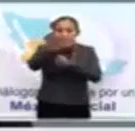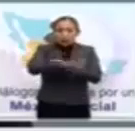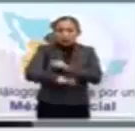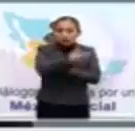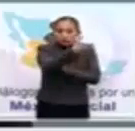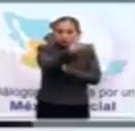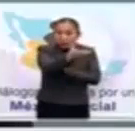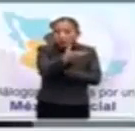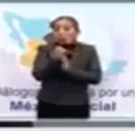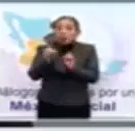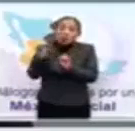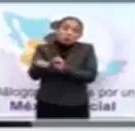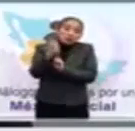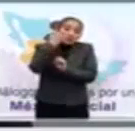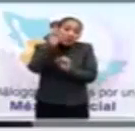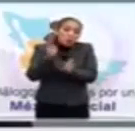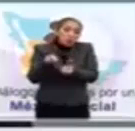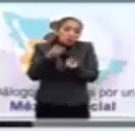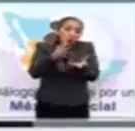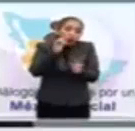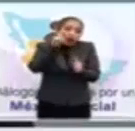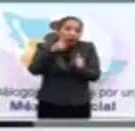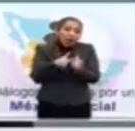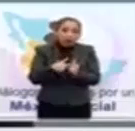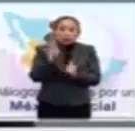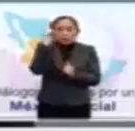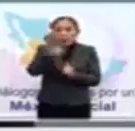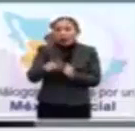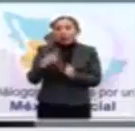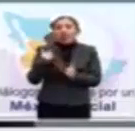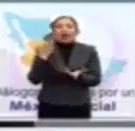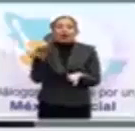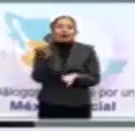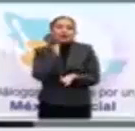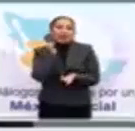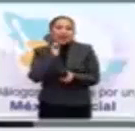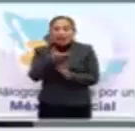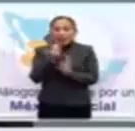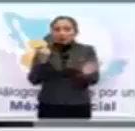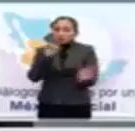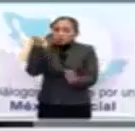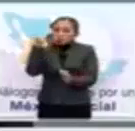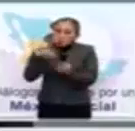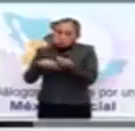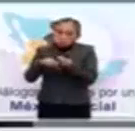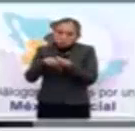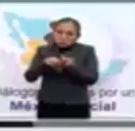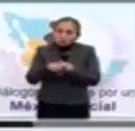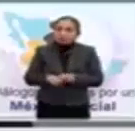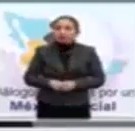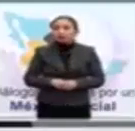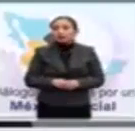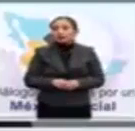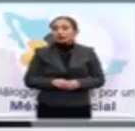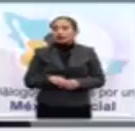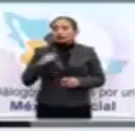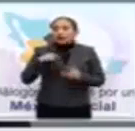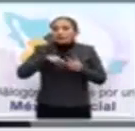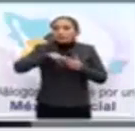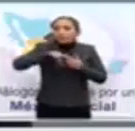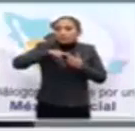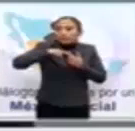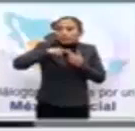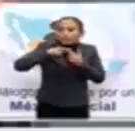rural o algo que ustedes tengan como propuesta también para el legislativo, además de las que ya nos han planteado con anterioridad.